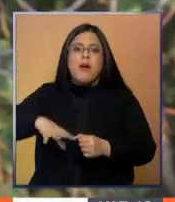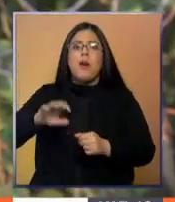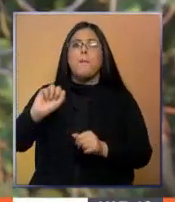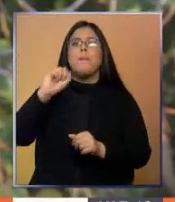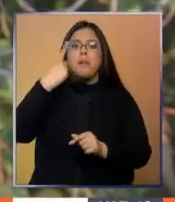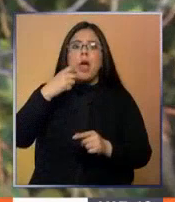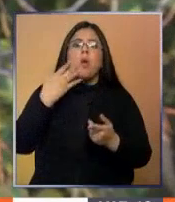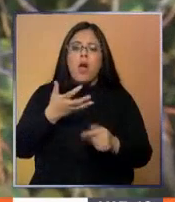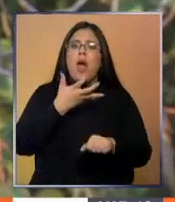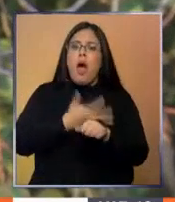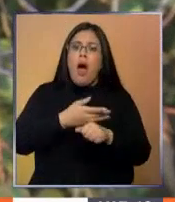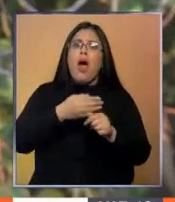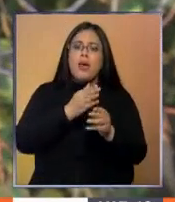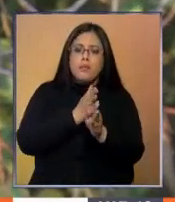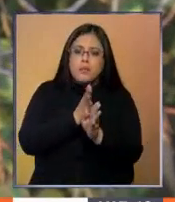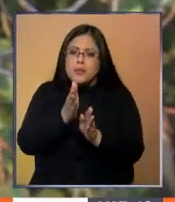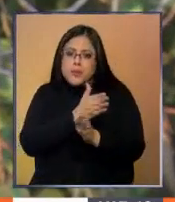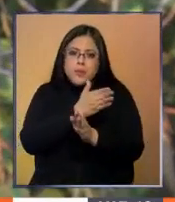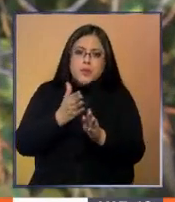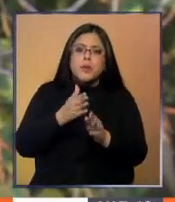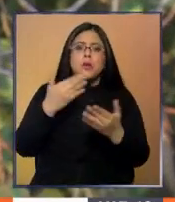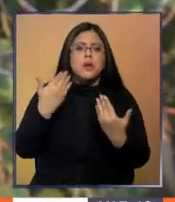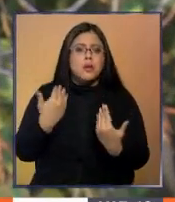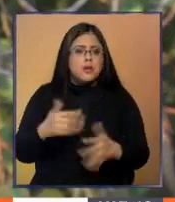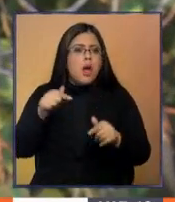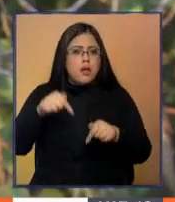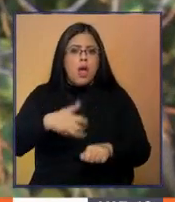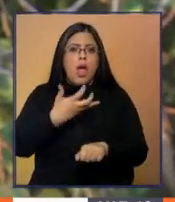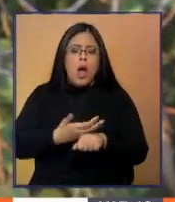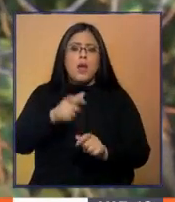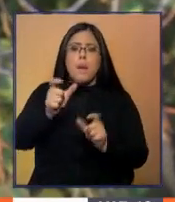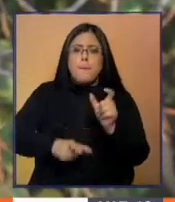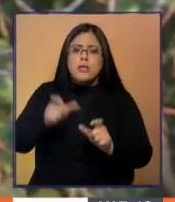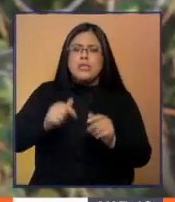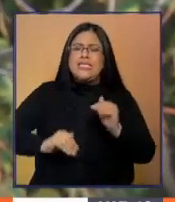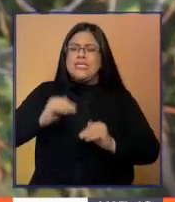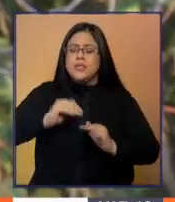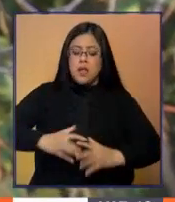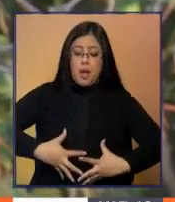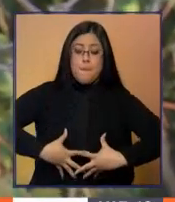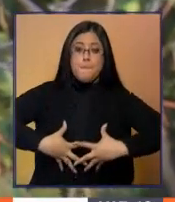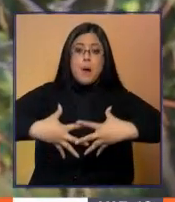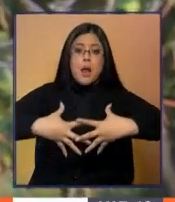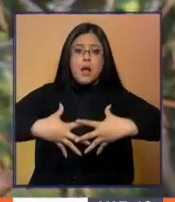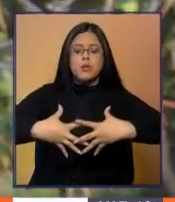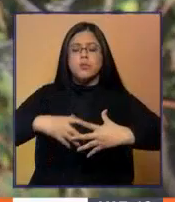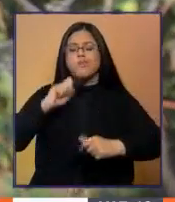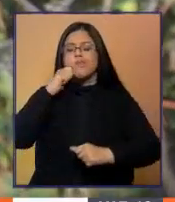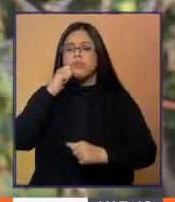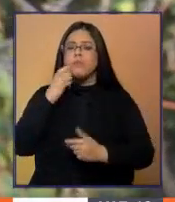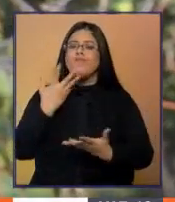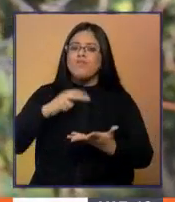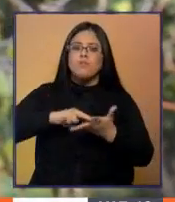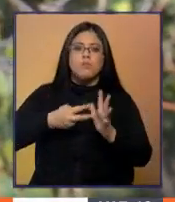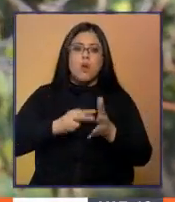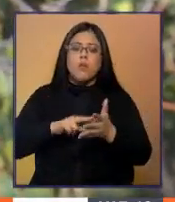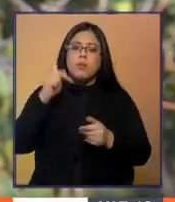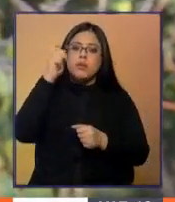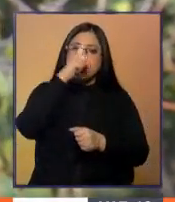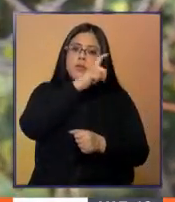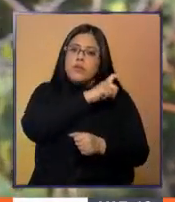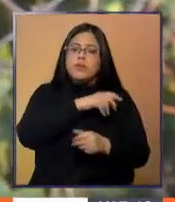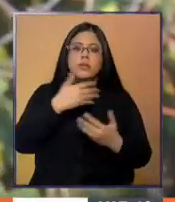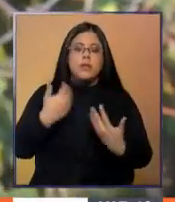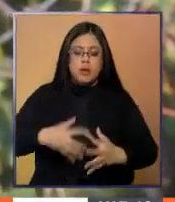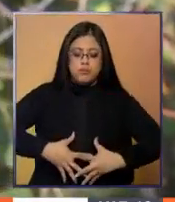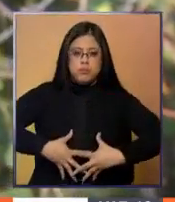mujeres chilenas, extranjeras, que se sienten conflictuadas con un embarazo, que a cualquier etapa de la edad